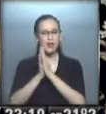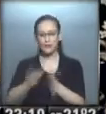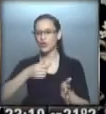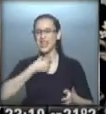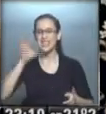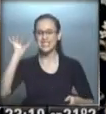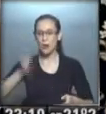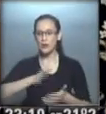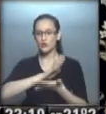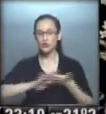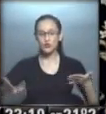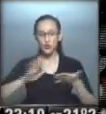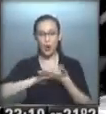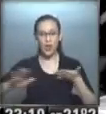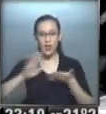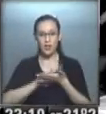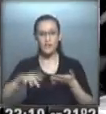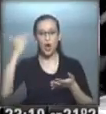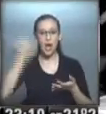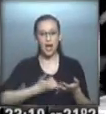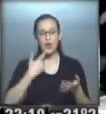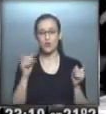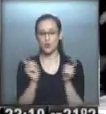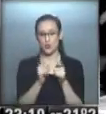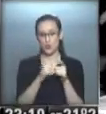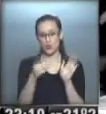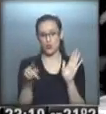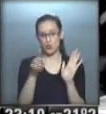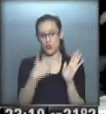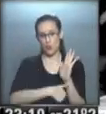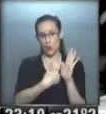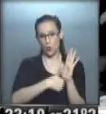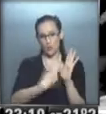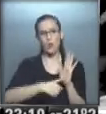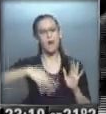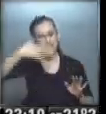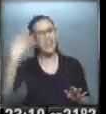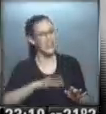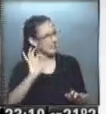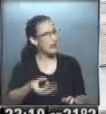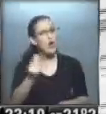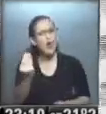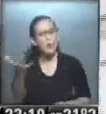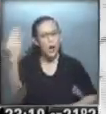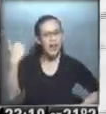esto nuevo que ha aparecido para convencerse realmente de lo que fue el terrorismo de